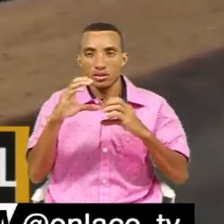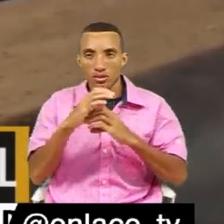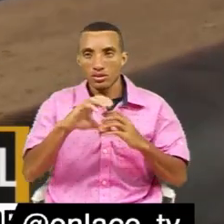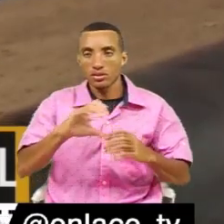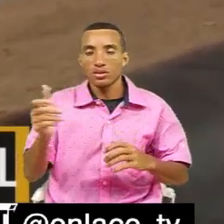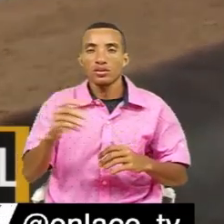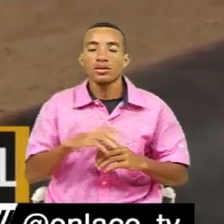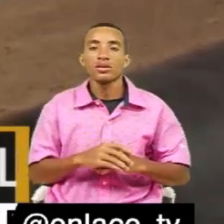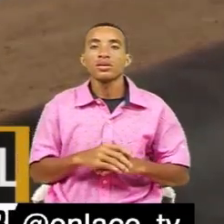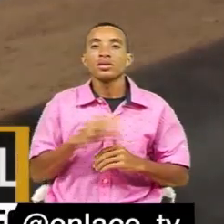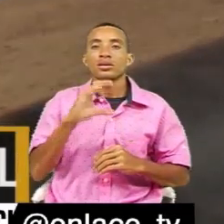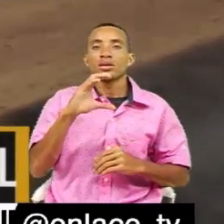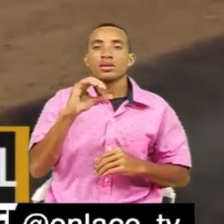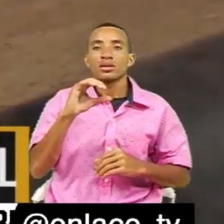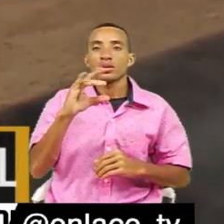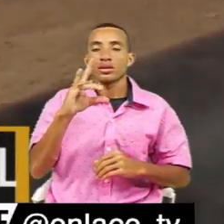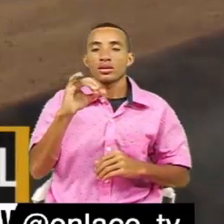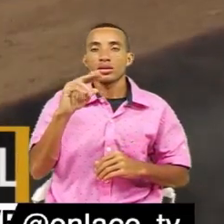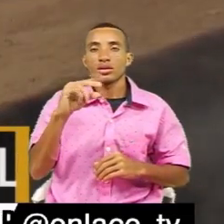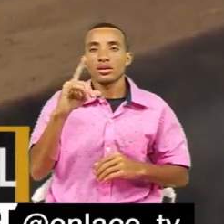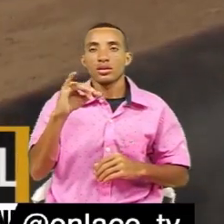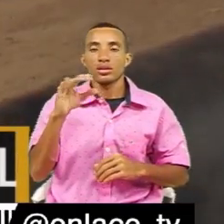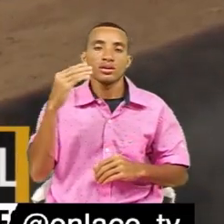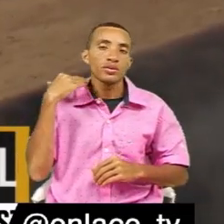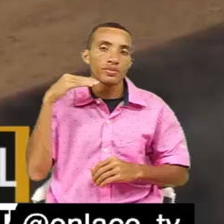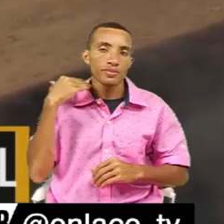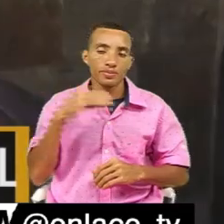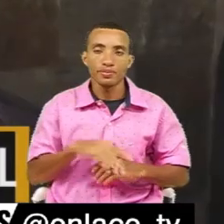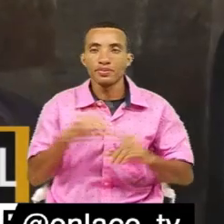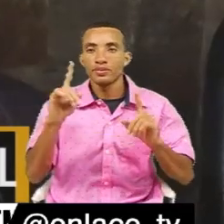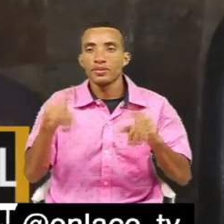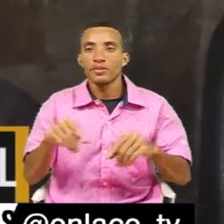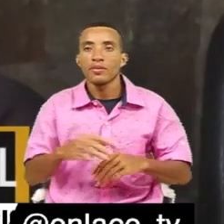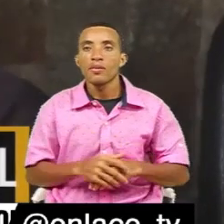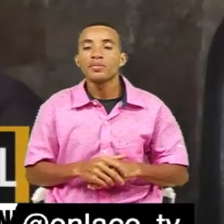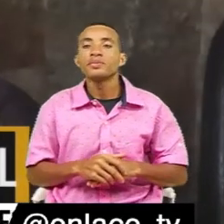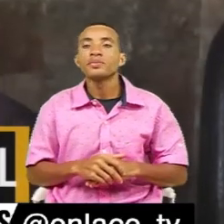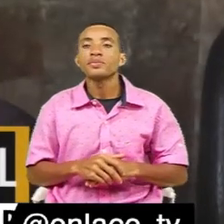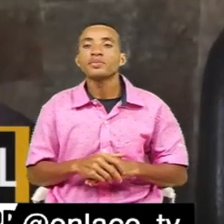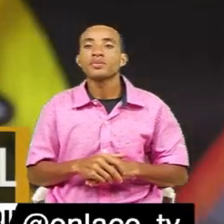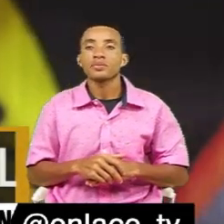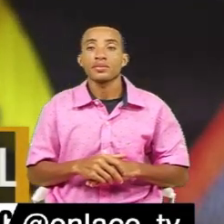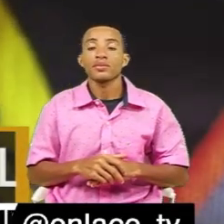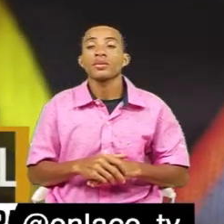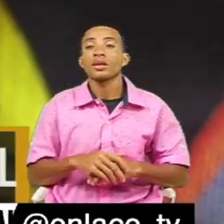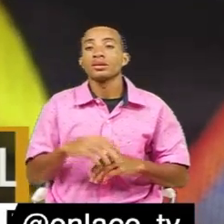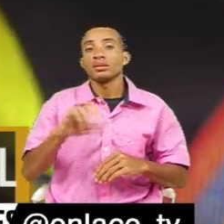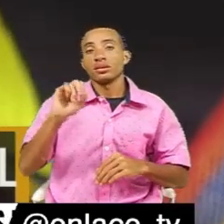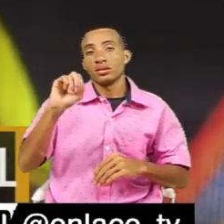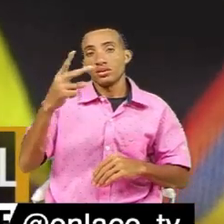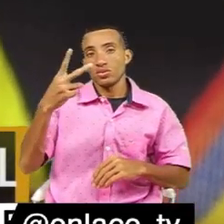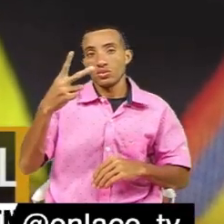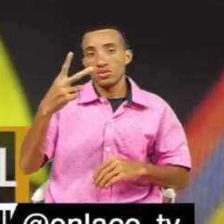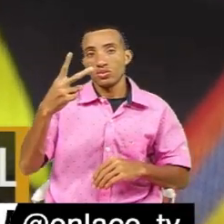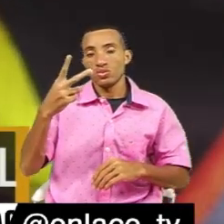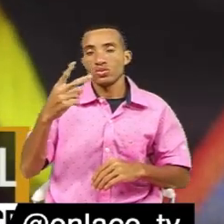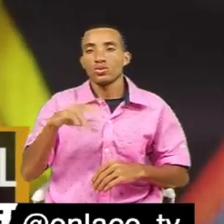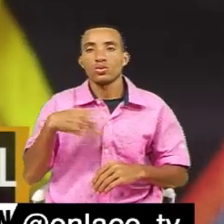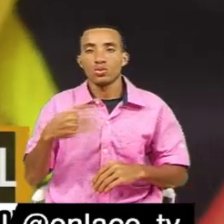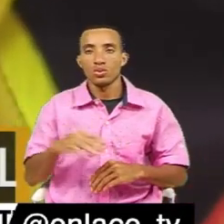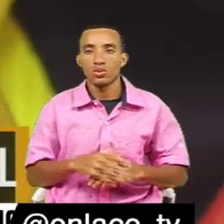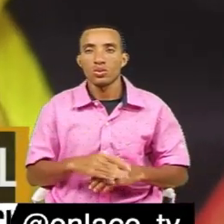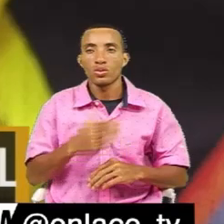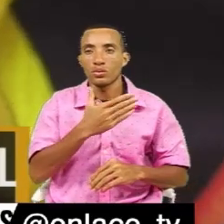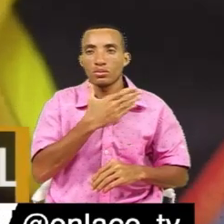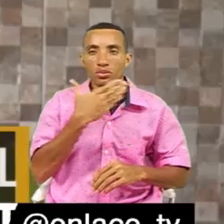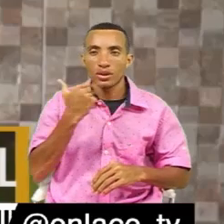otra parte, en los 2 días de competencia en las válidas nacionales, el piloto Andrés Vesga logró el 2º lugar y se destaca como el mejor experto